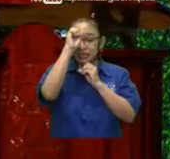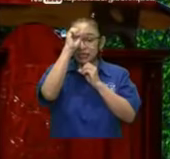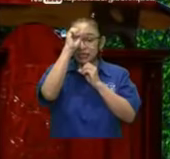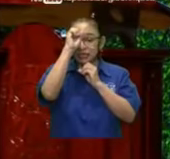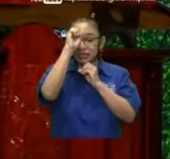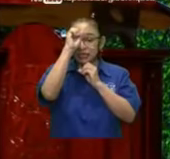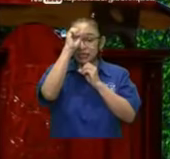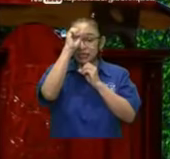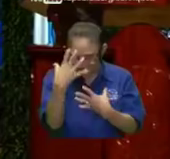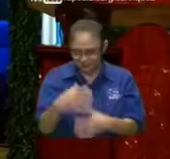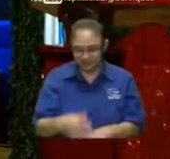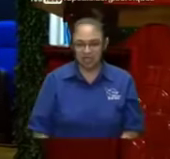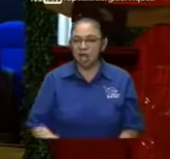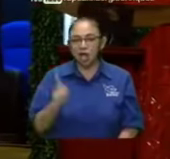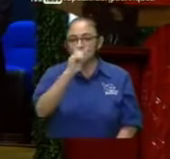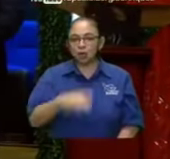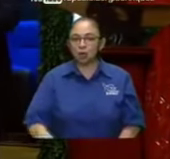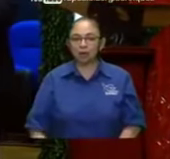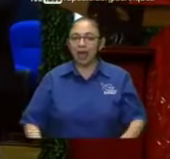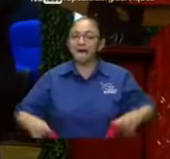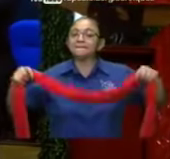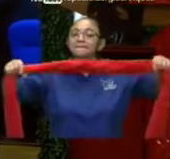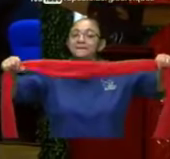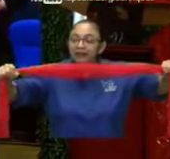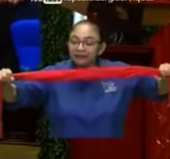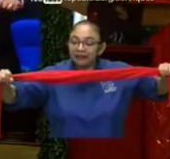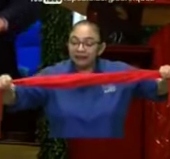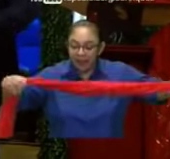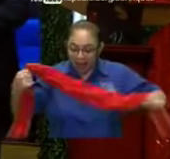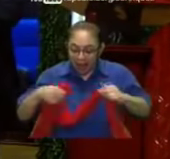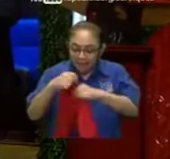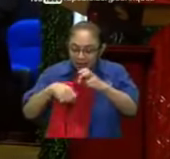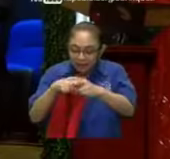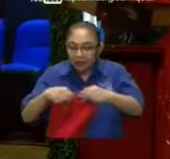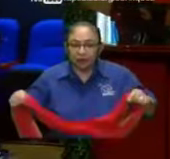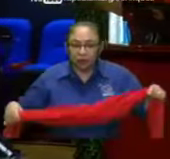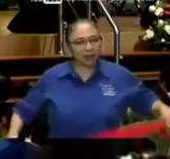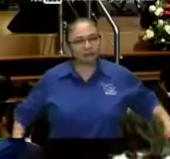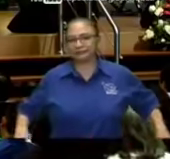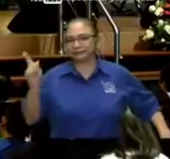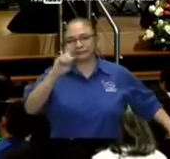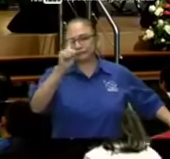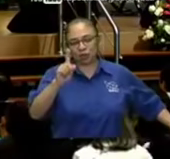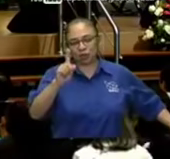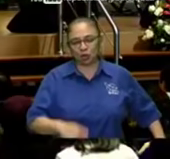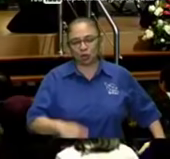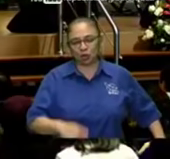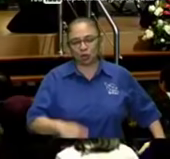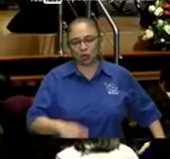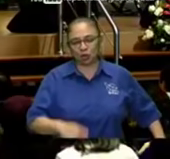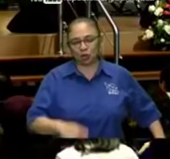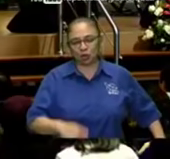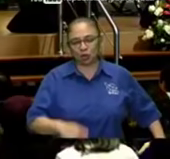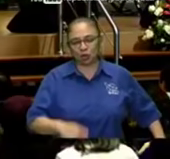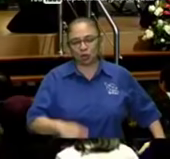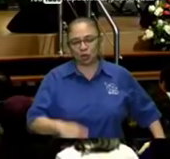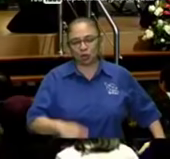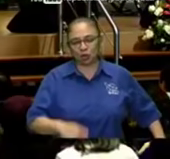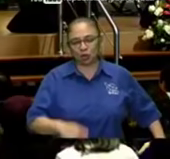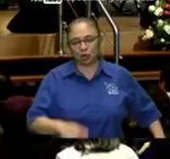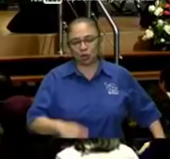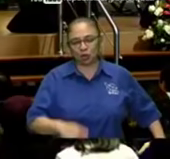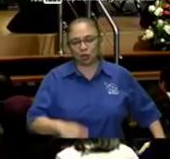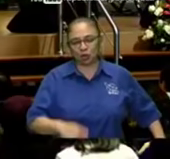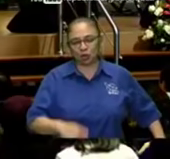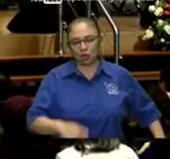no ponga una mantilla con un nudo, ya es récord Guinness de mantillas unidas, puede sacar aquí. Y